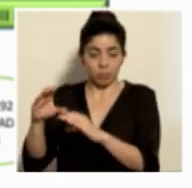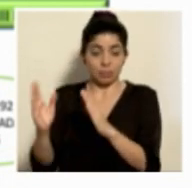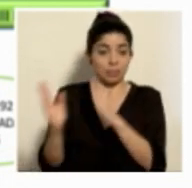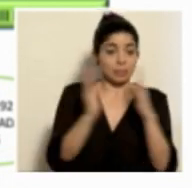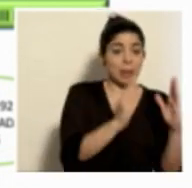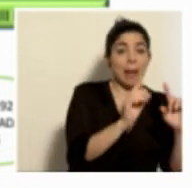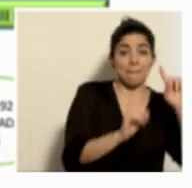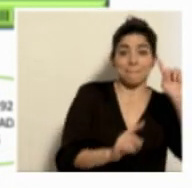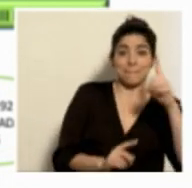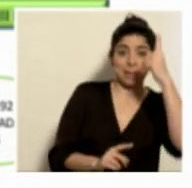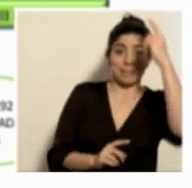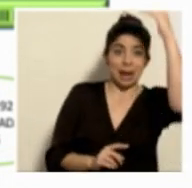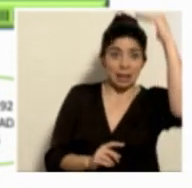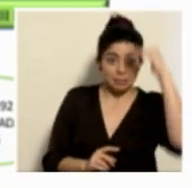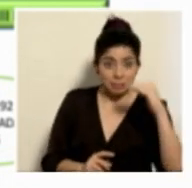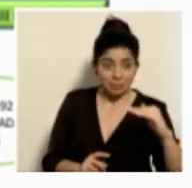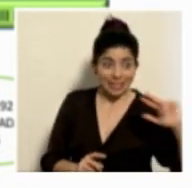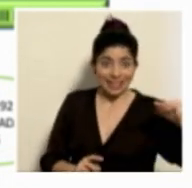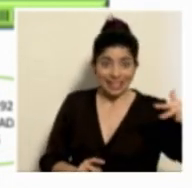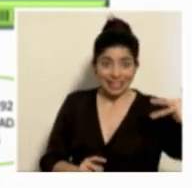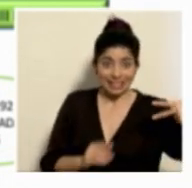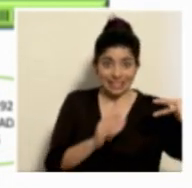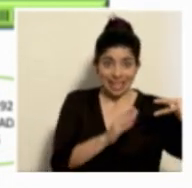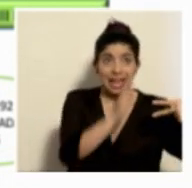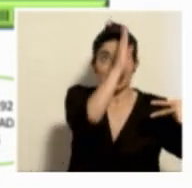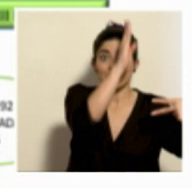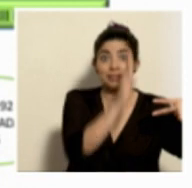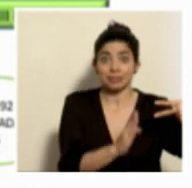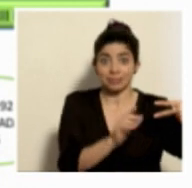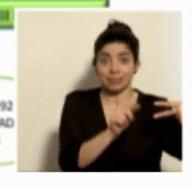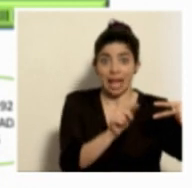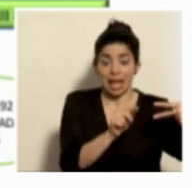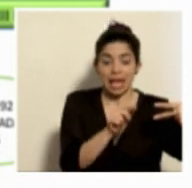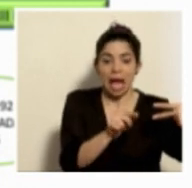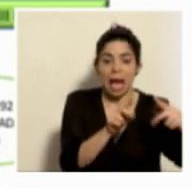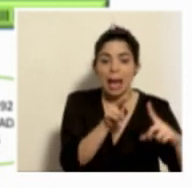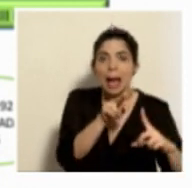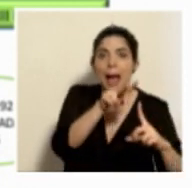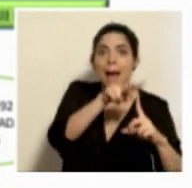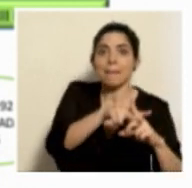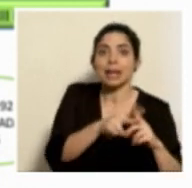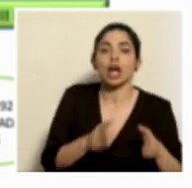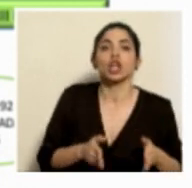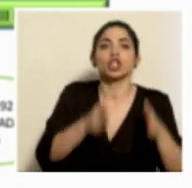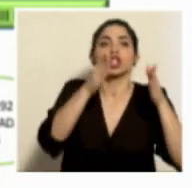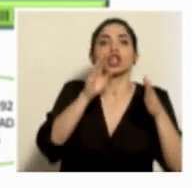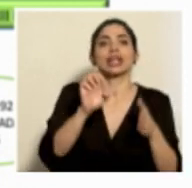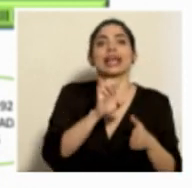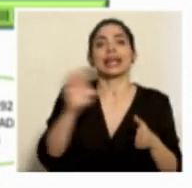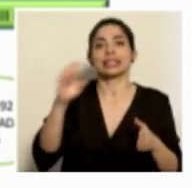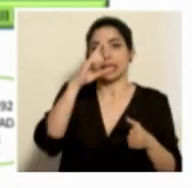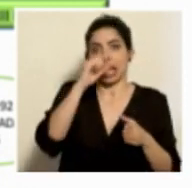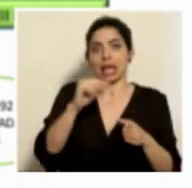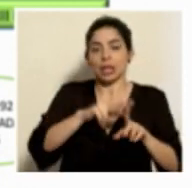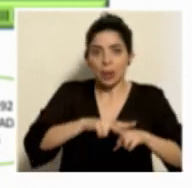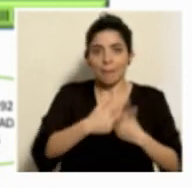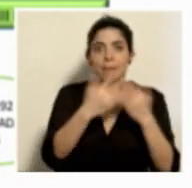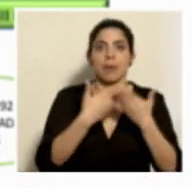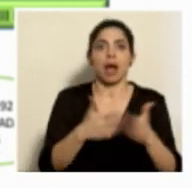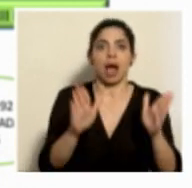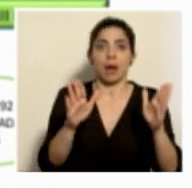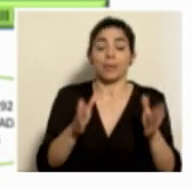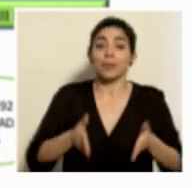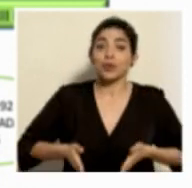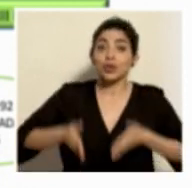columna abajo, en la fase 3, es donde entra a funcionar Torre Este del Calderón Guardia. Torre Este